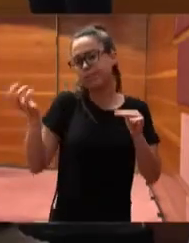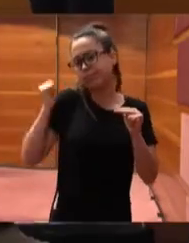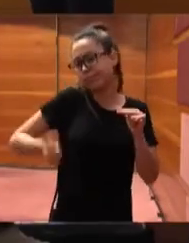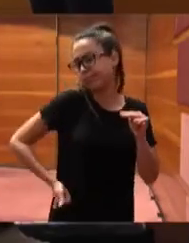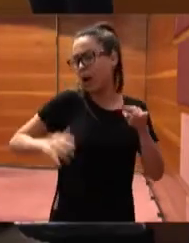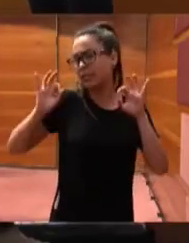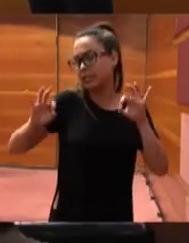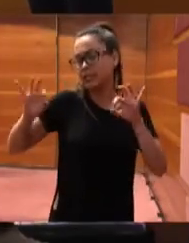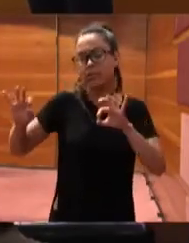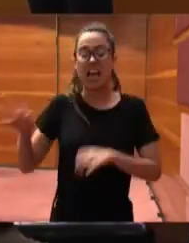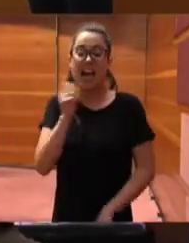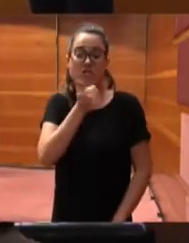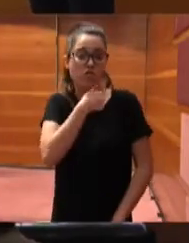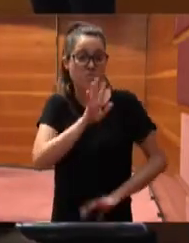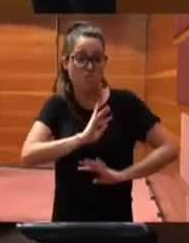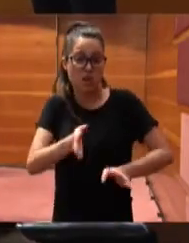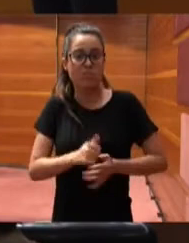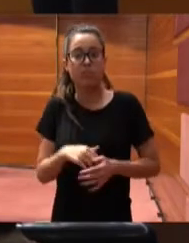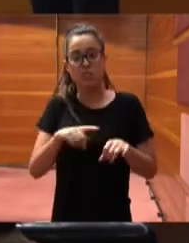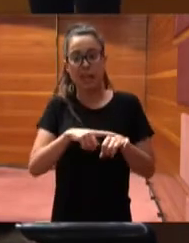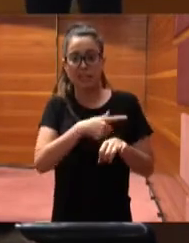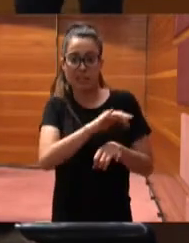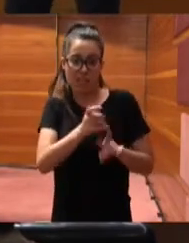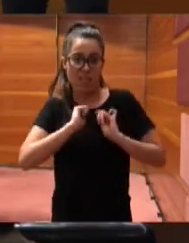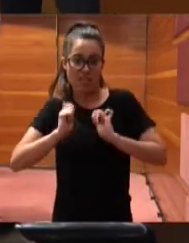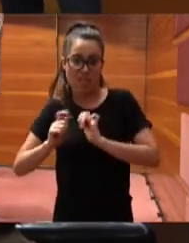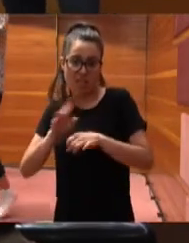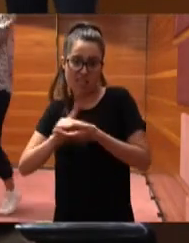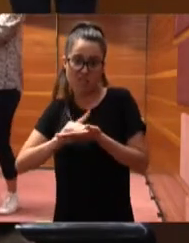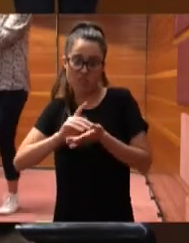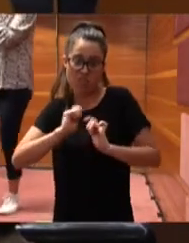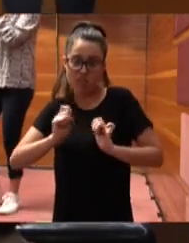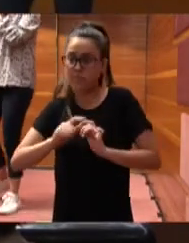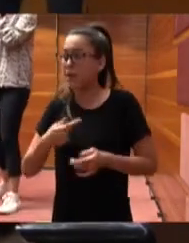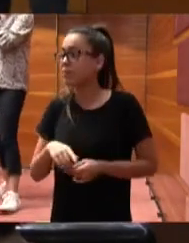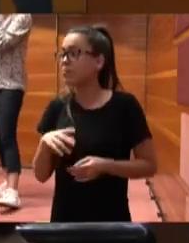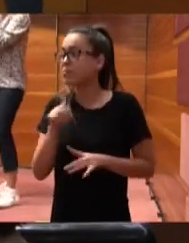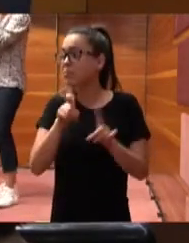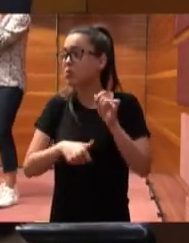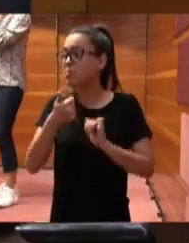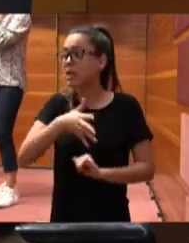Siendo anónimos de, sí, personales. Uh-huh. ¿Alguna otra pregunta para Nagore?